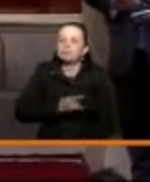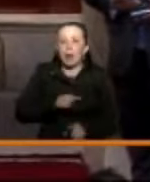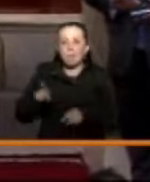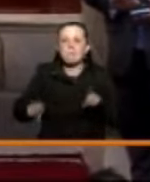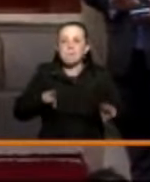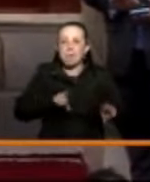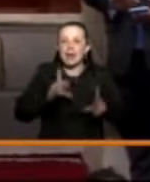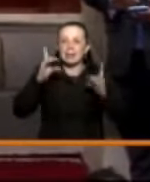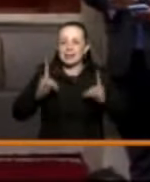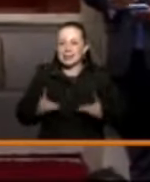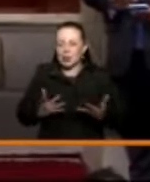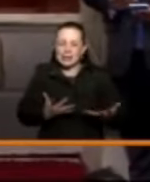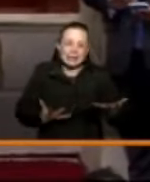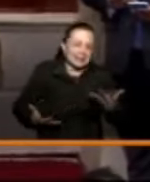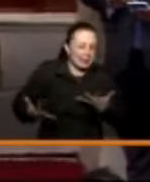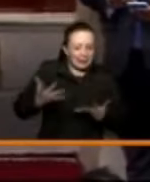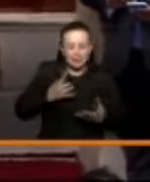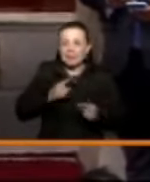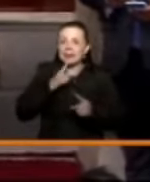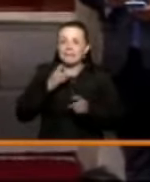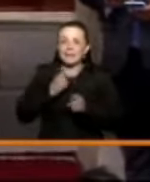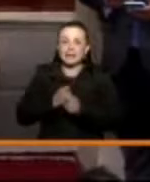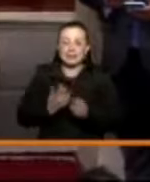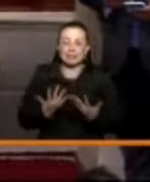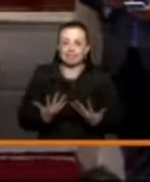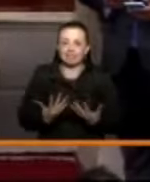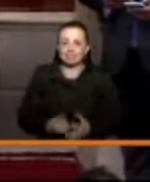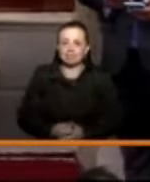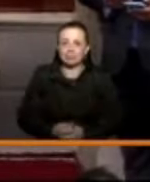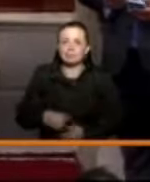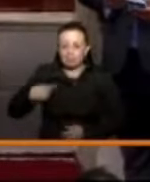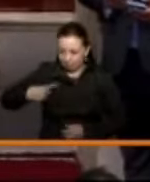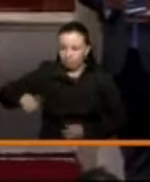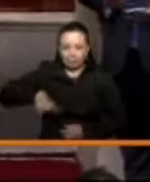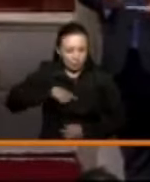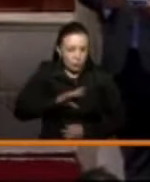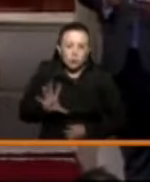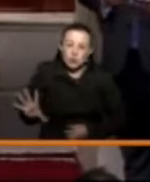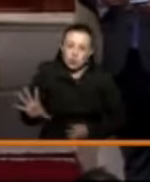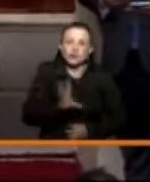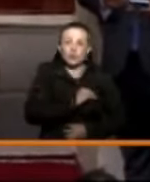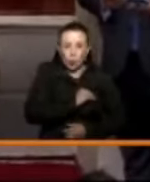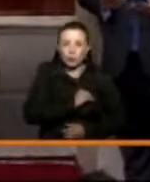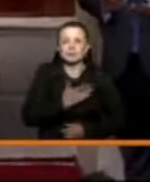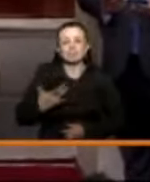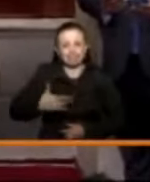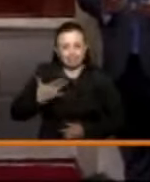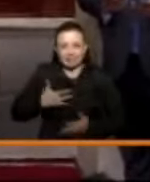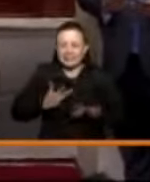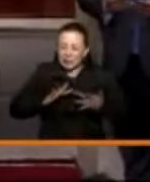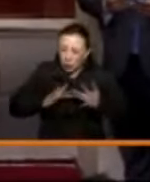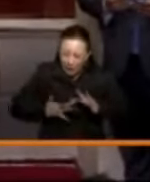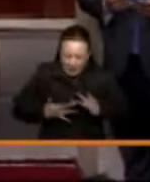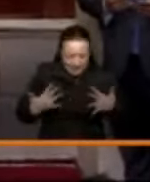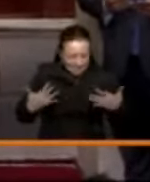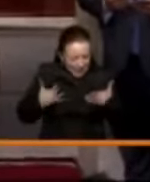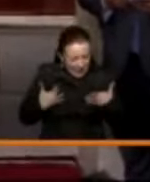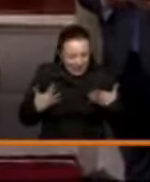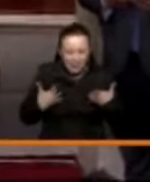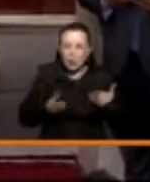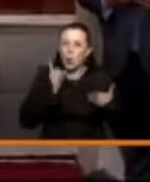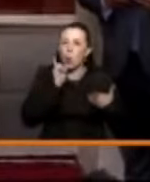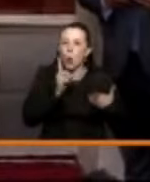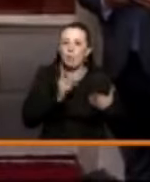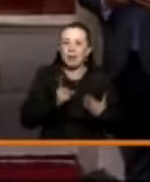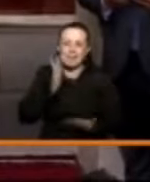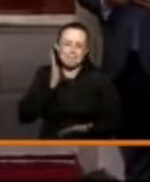en medio de la incertidumbre. Todos hemos sido víctimas de las consecuencias de una